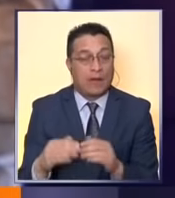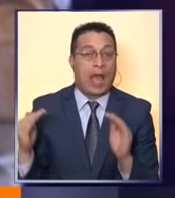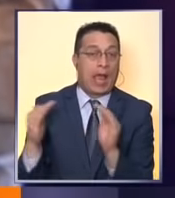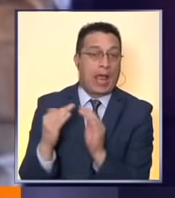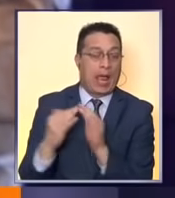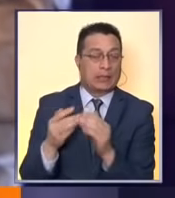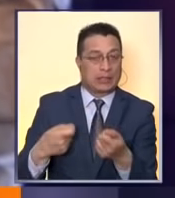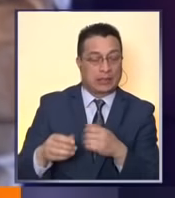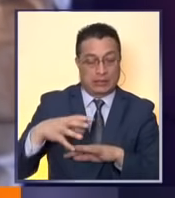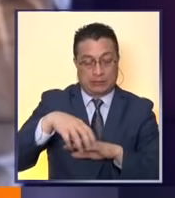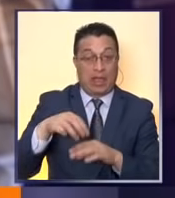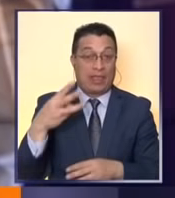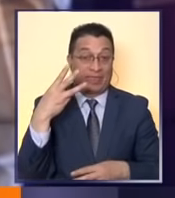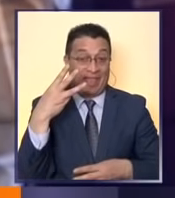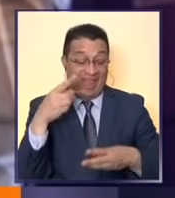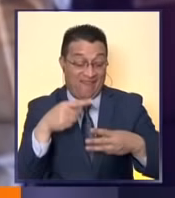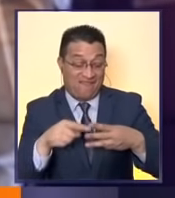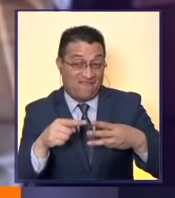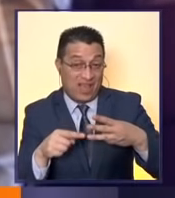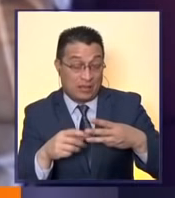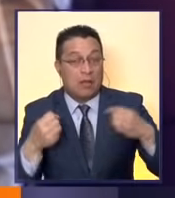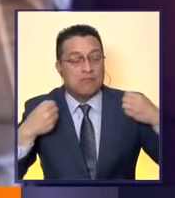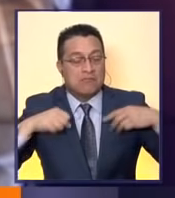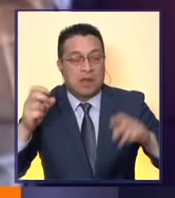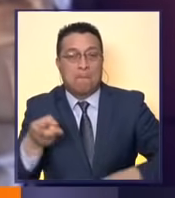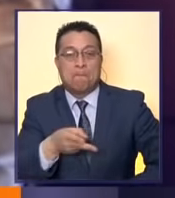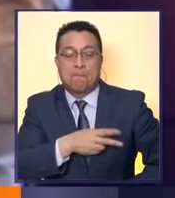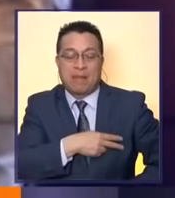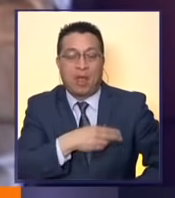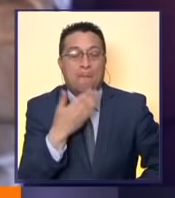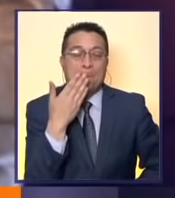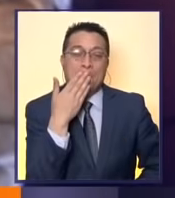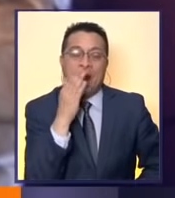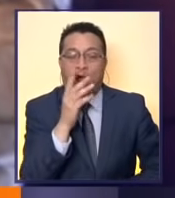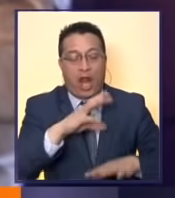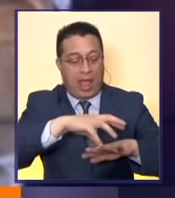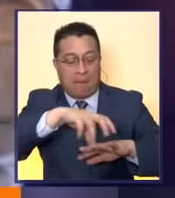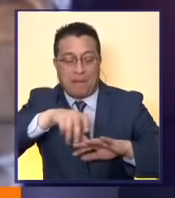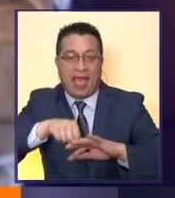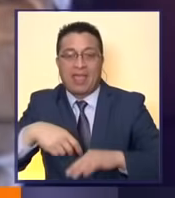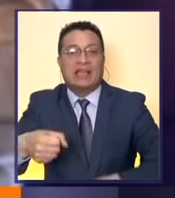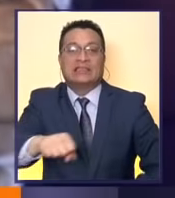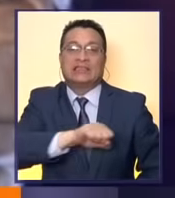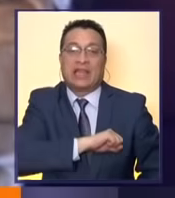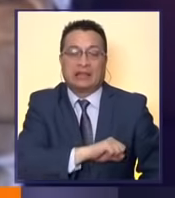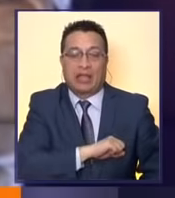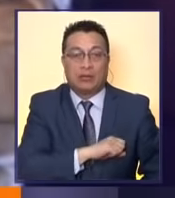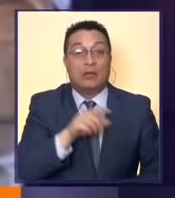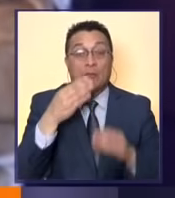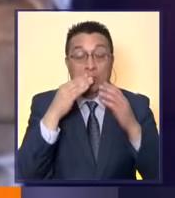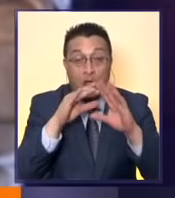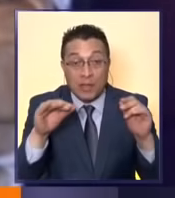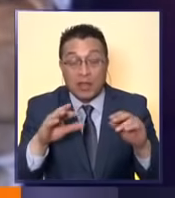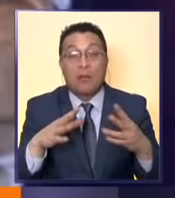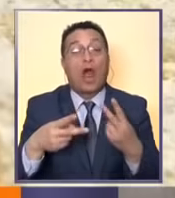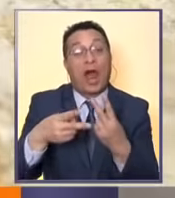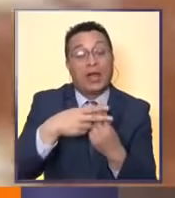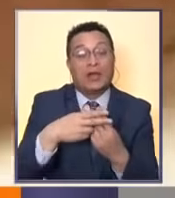por tercera vez ganó el premio a la mejor empanada de Santiago. Comenta la nota con el hashtag ¿Cómo lo